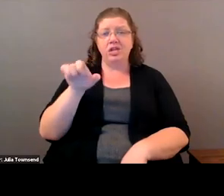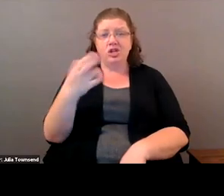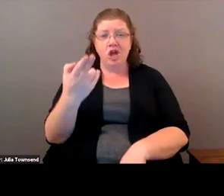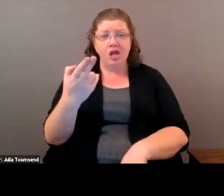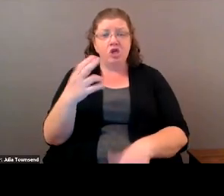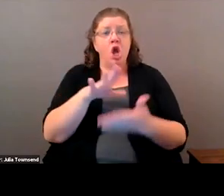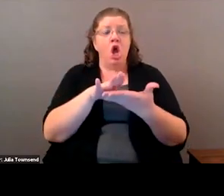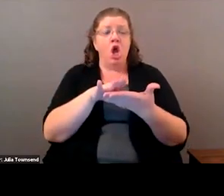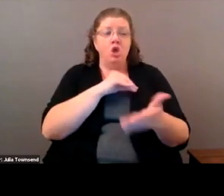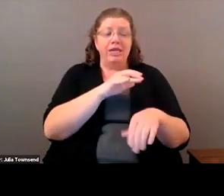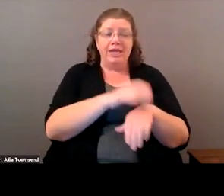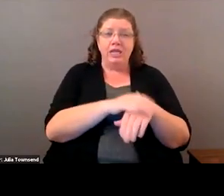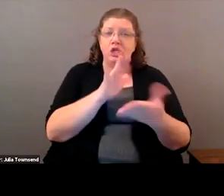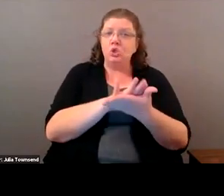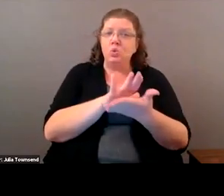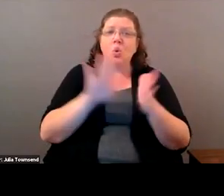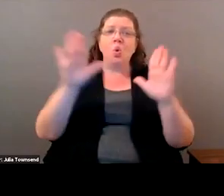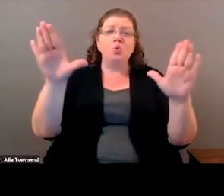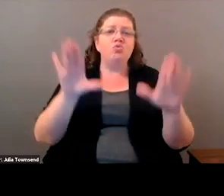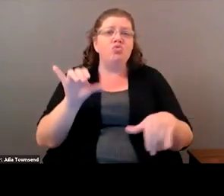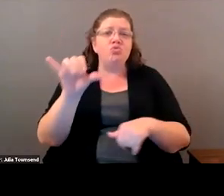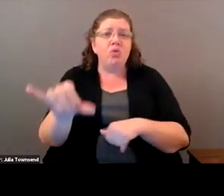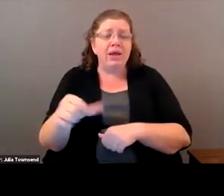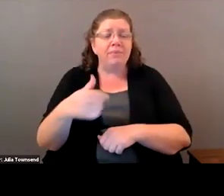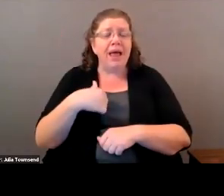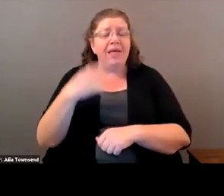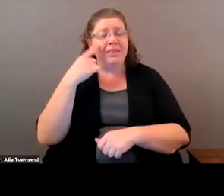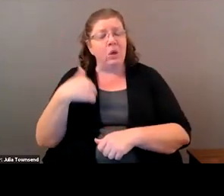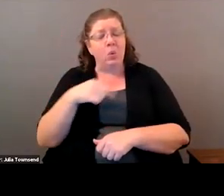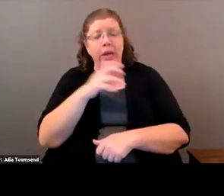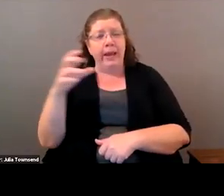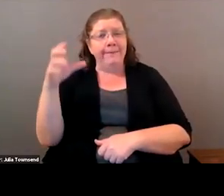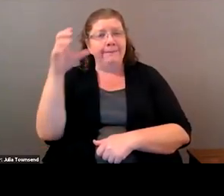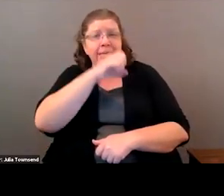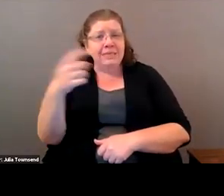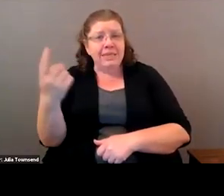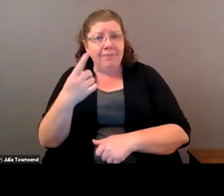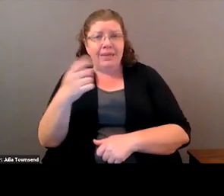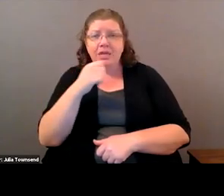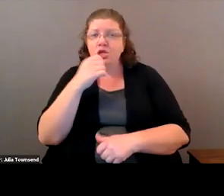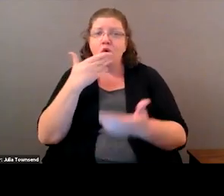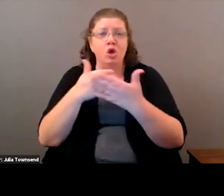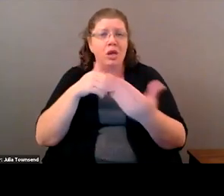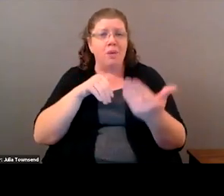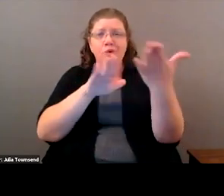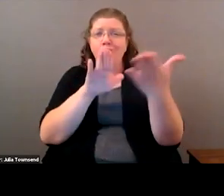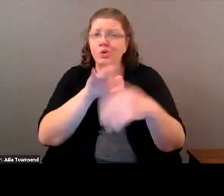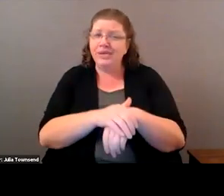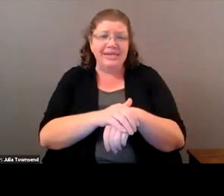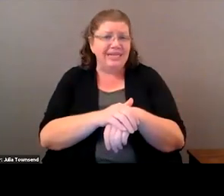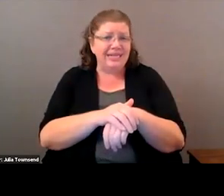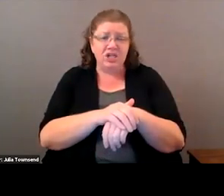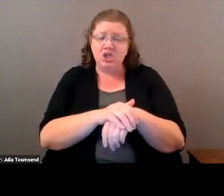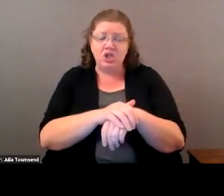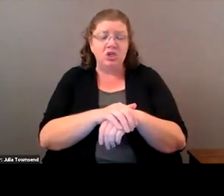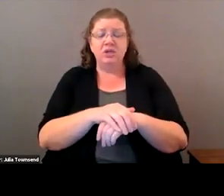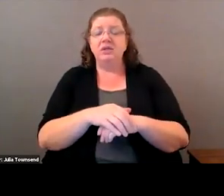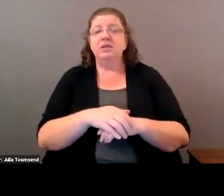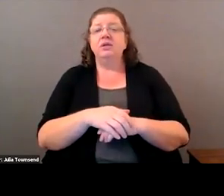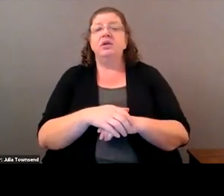yo aprendí inglés en la escuela y holandés en la casa pero lo que nos falta es que no hay un buen